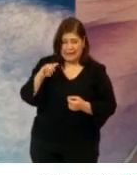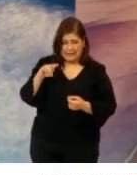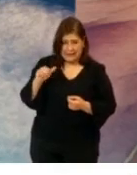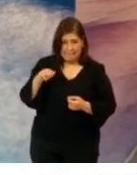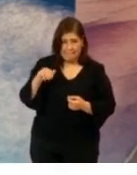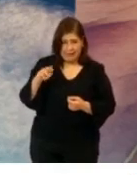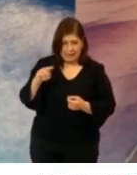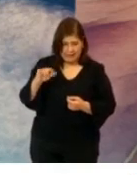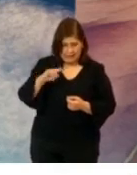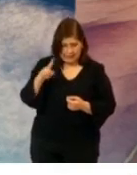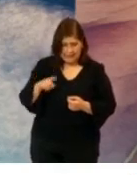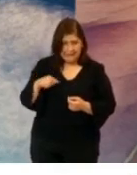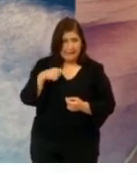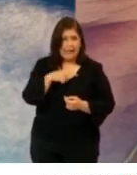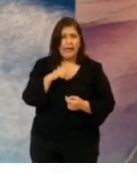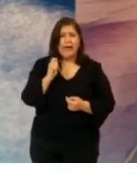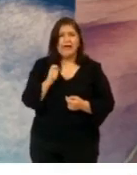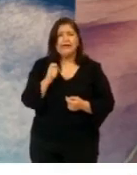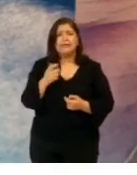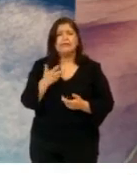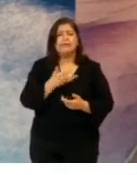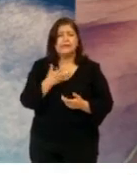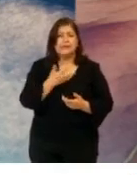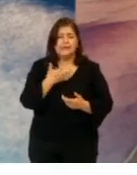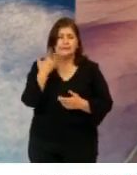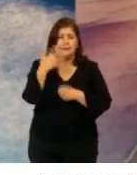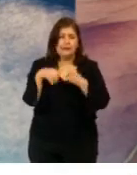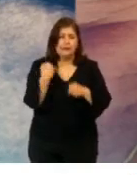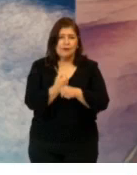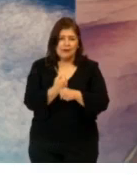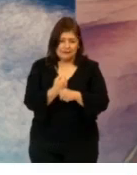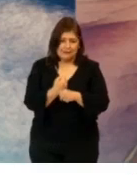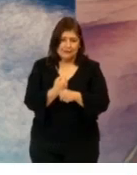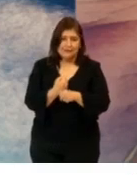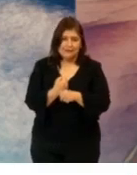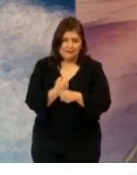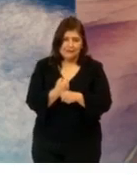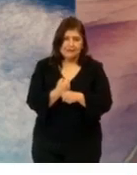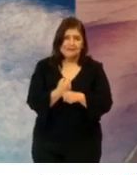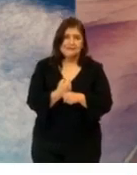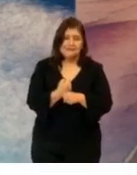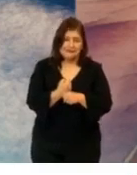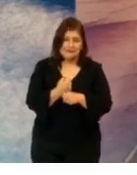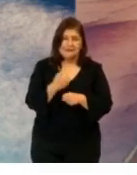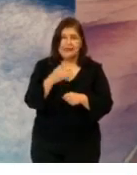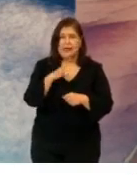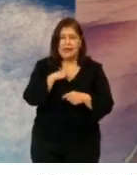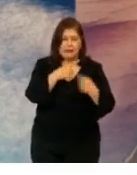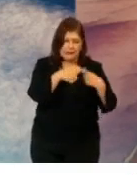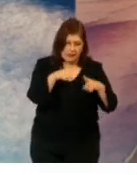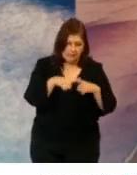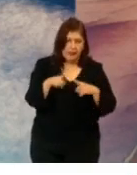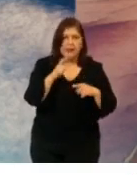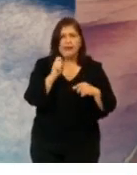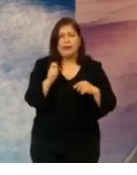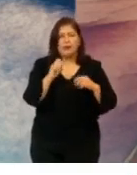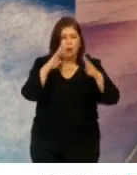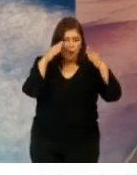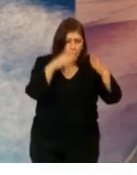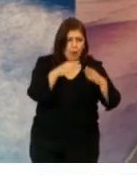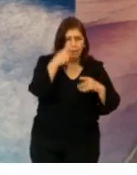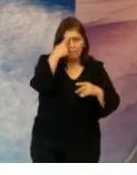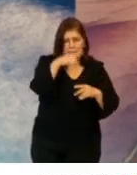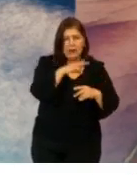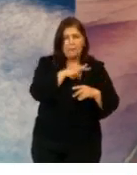Martínez. Ya tiene 5 años, además de otras actividades académicas, dedicadas al activismo.